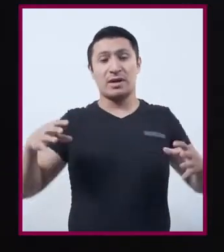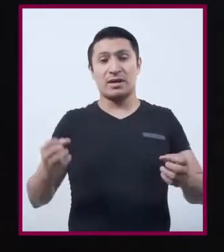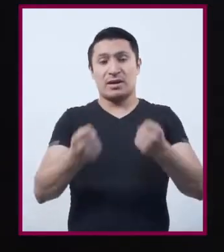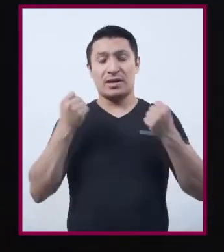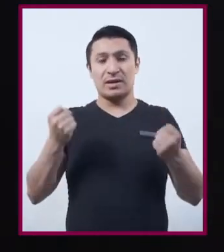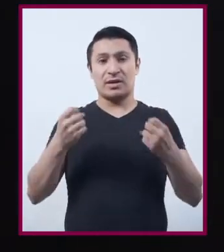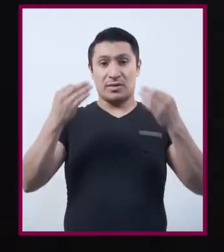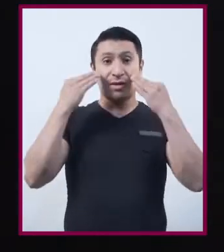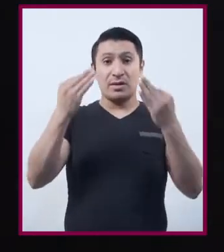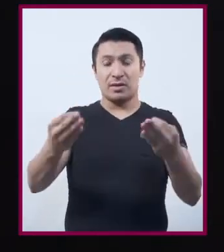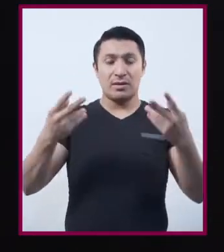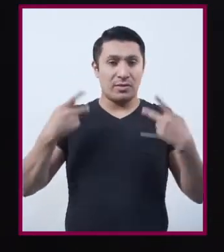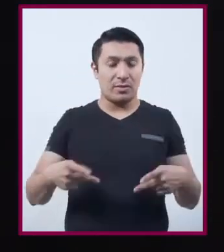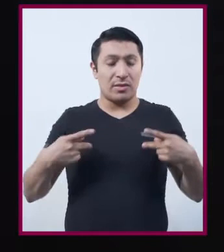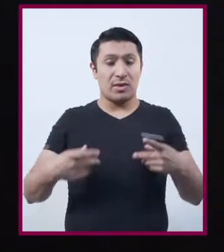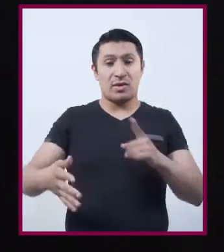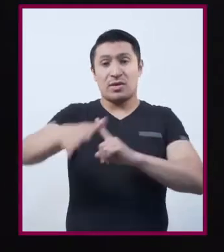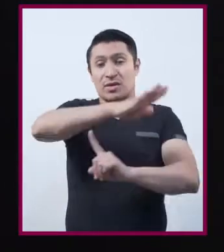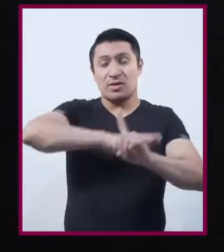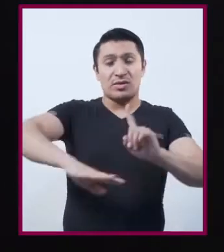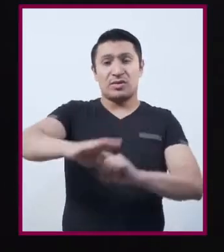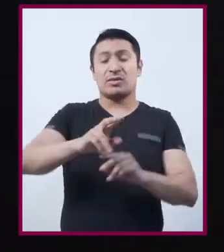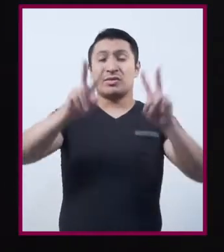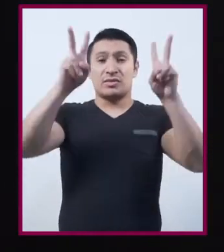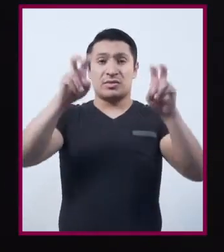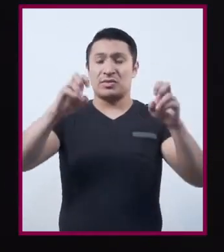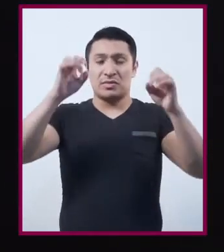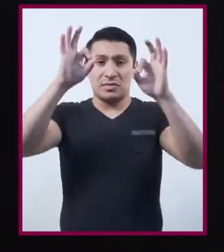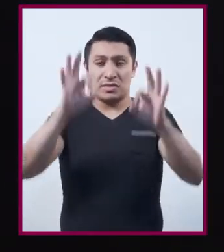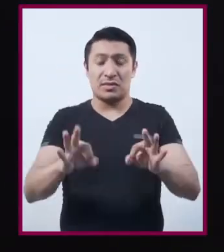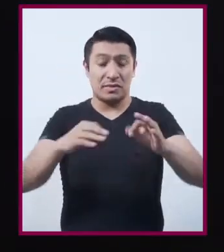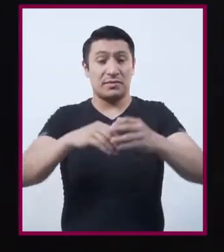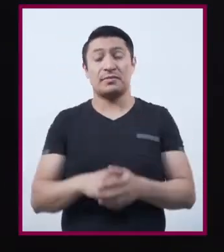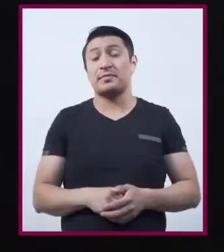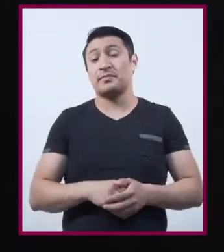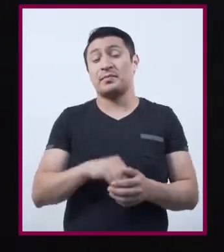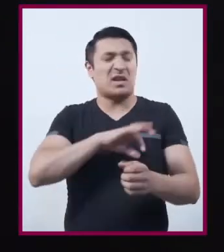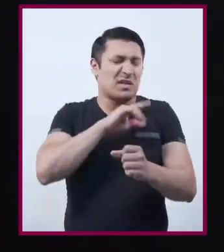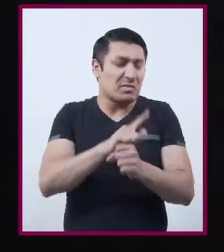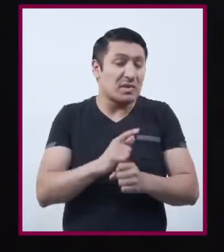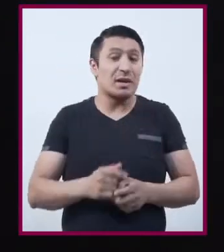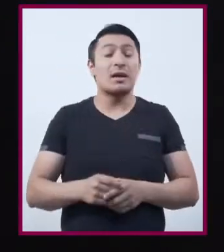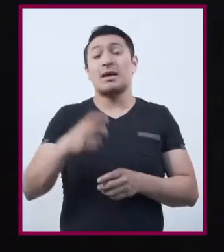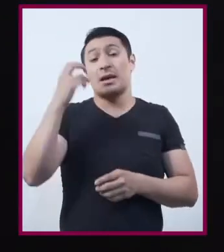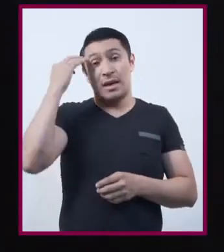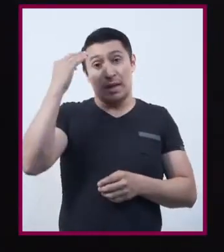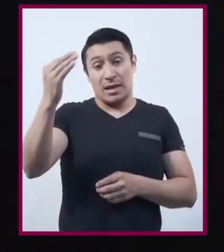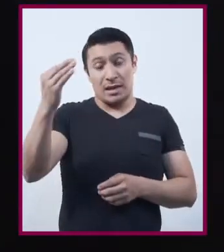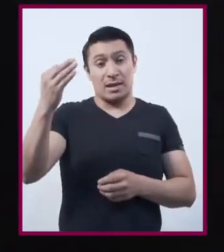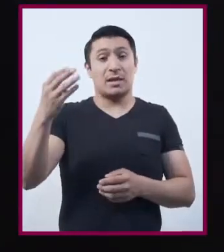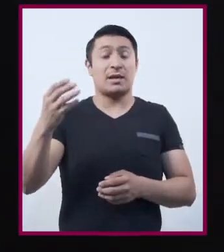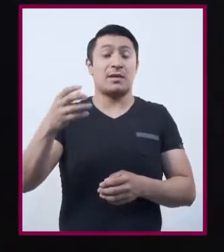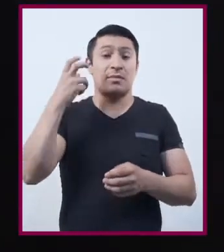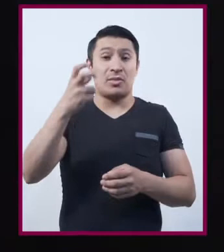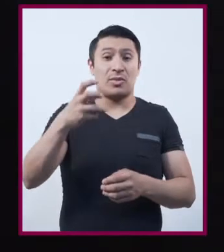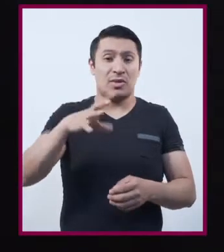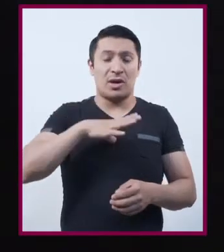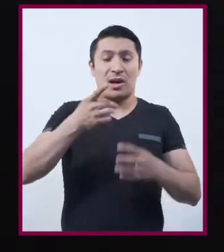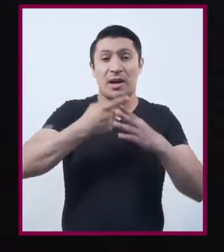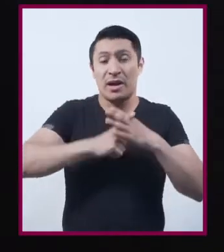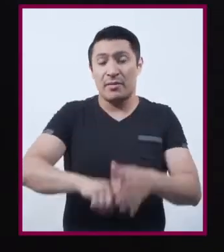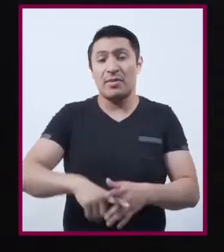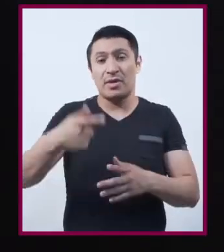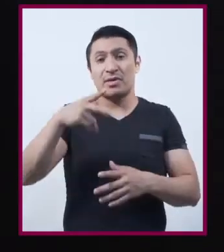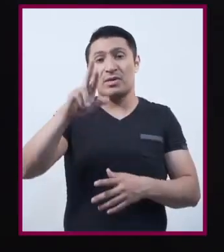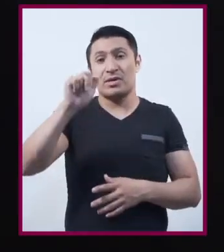de testigos fundamentales en torno a un suceso determinado. Cabe destacar que en esta época salió al mercado la grabadora,